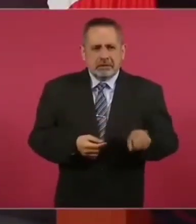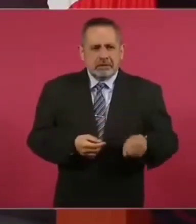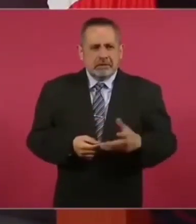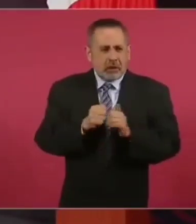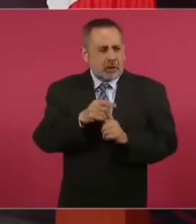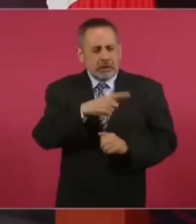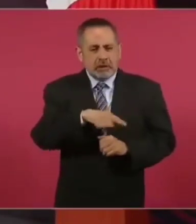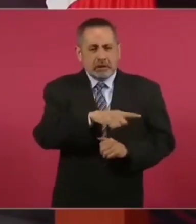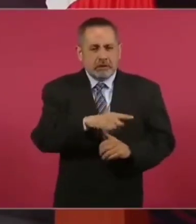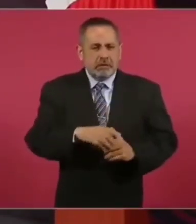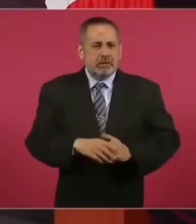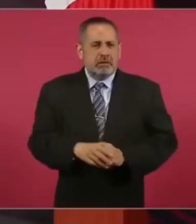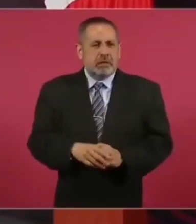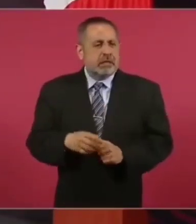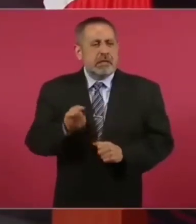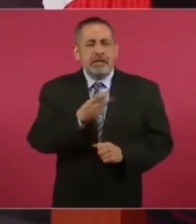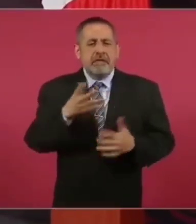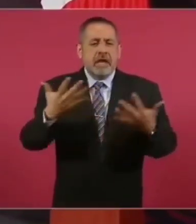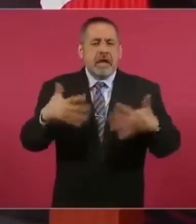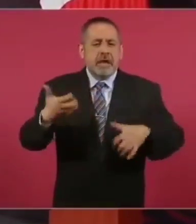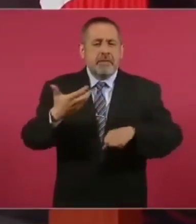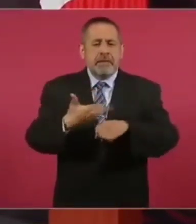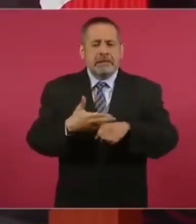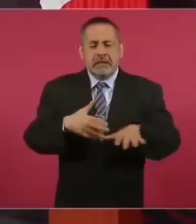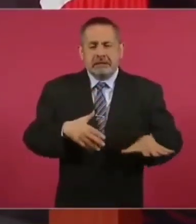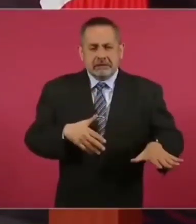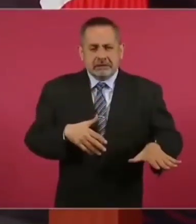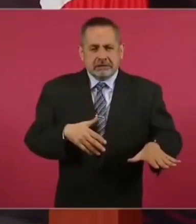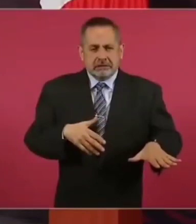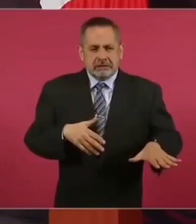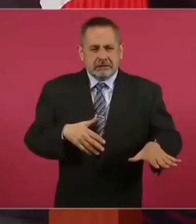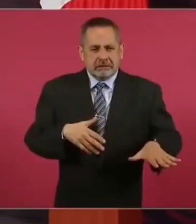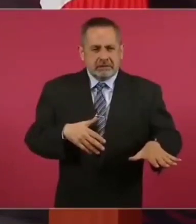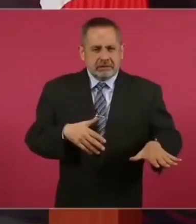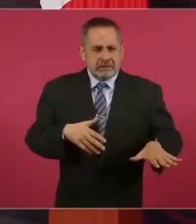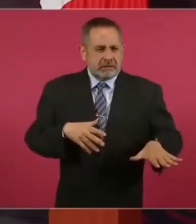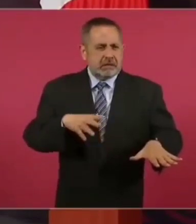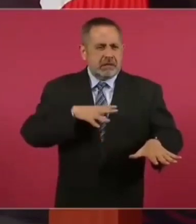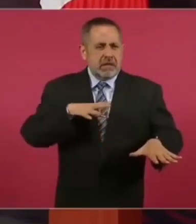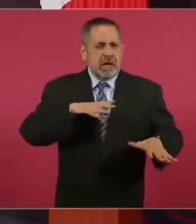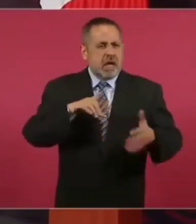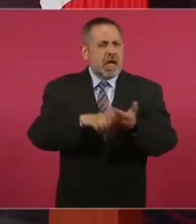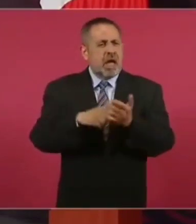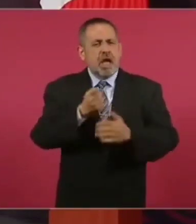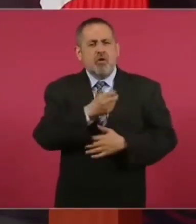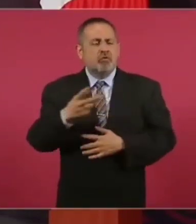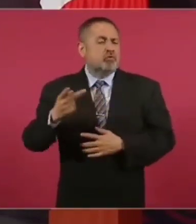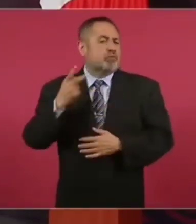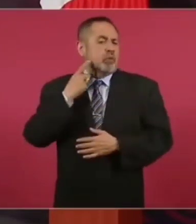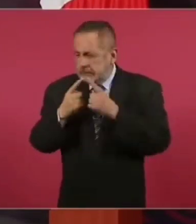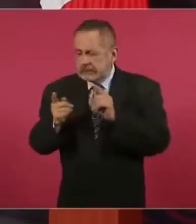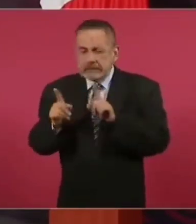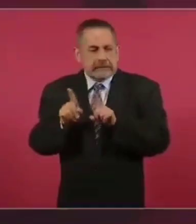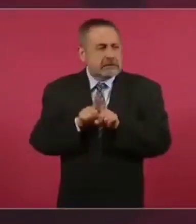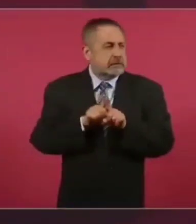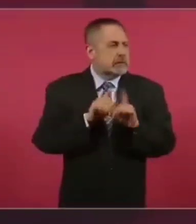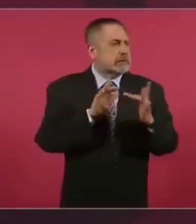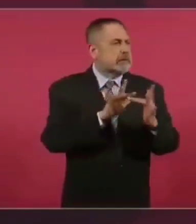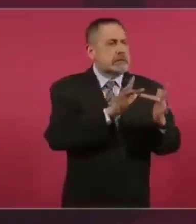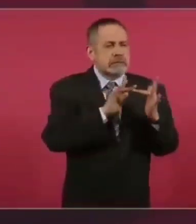asesores. Muchas empresas tienen políticos que les ayudan en las relaciones públicas y